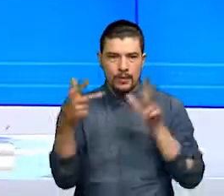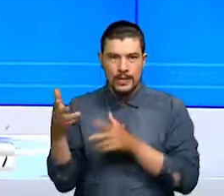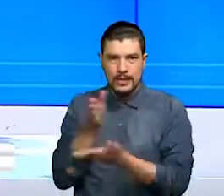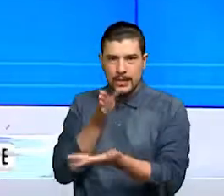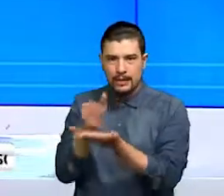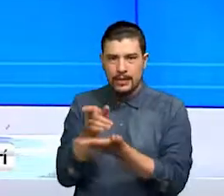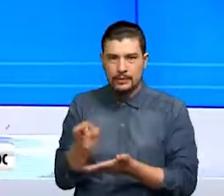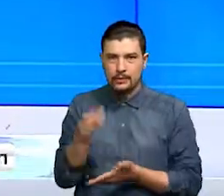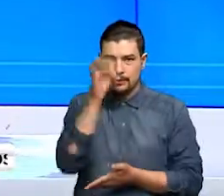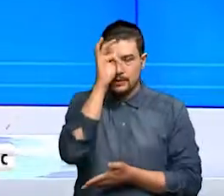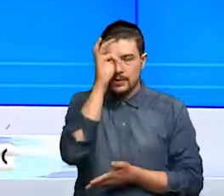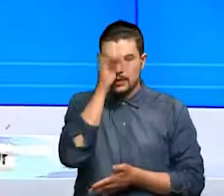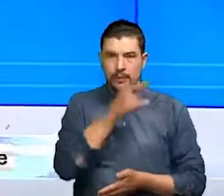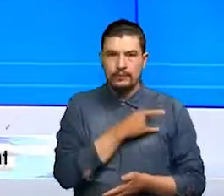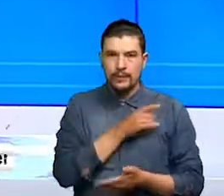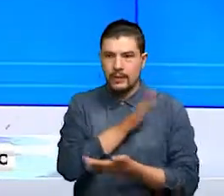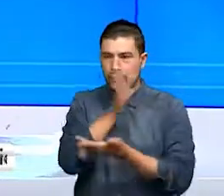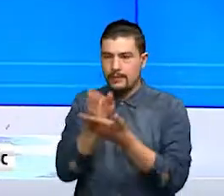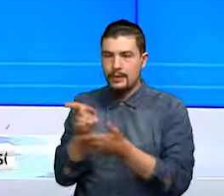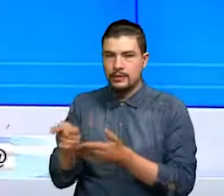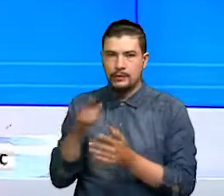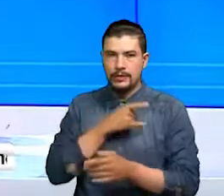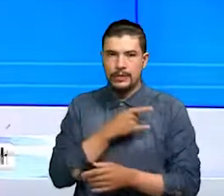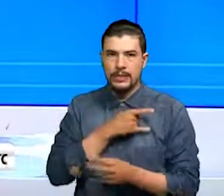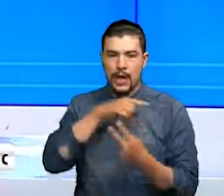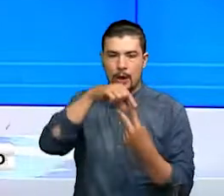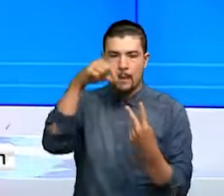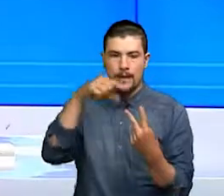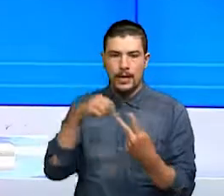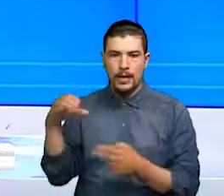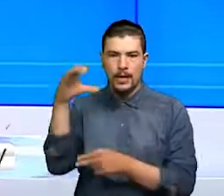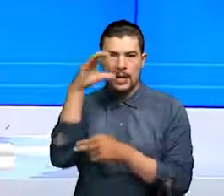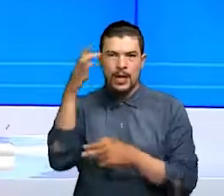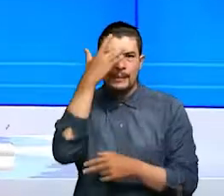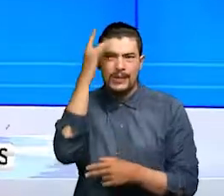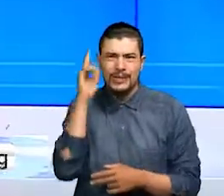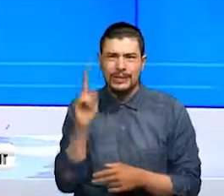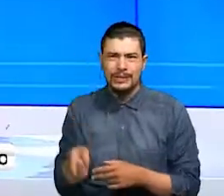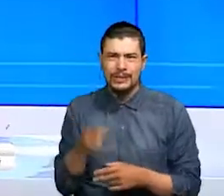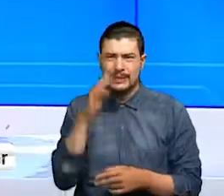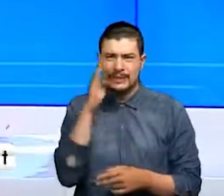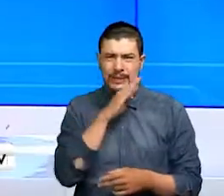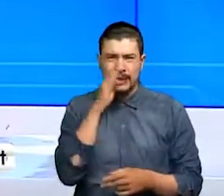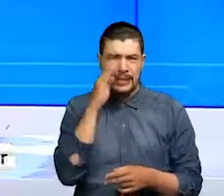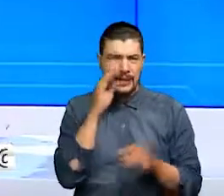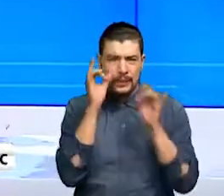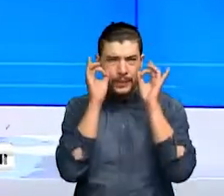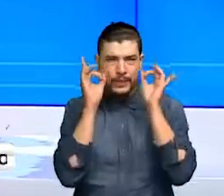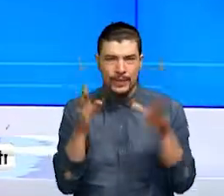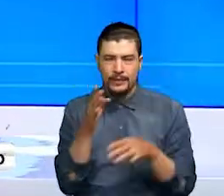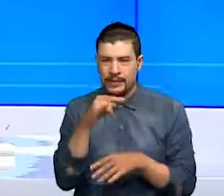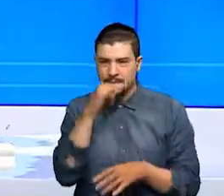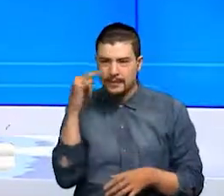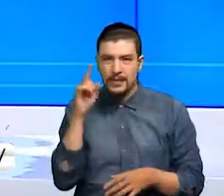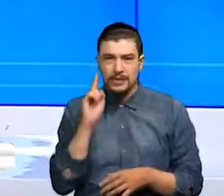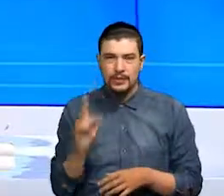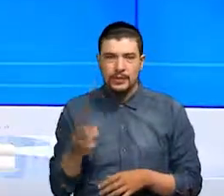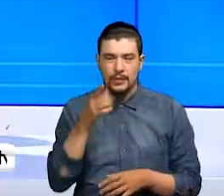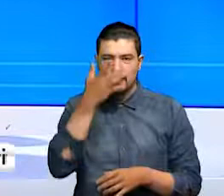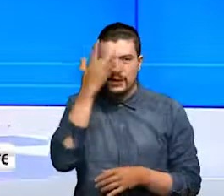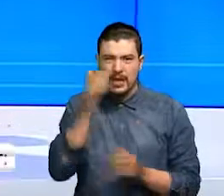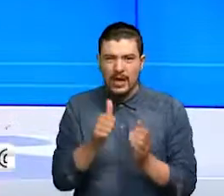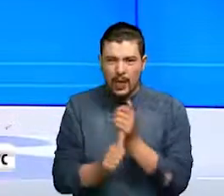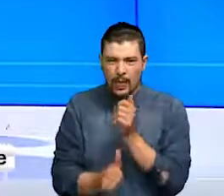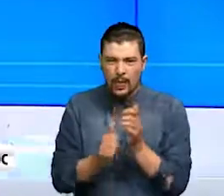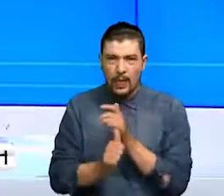universitario de santander con la universidad cooperativa de colombia esto debido a los fétidos olores que allí se perciben debido a los excrementos humanos